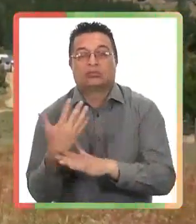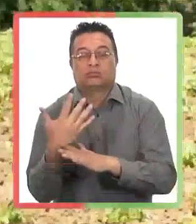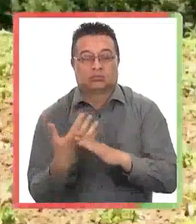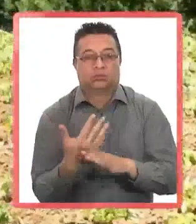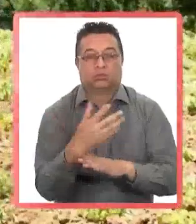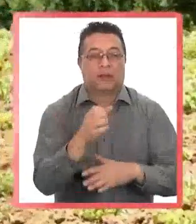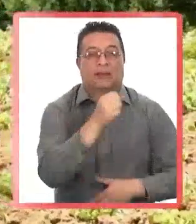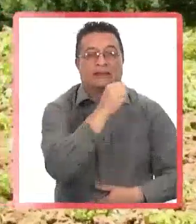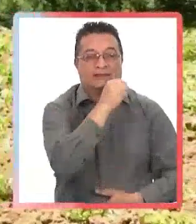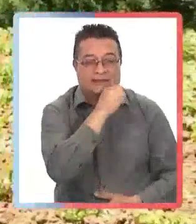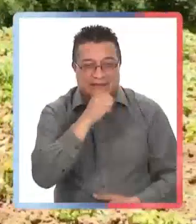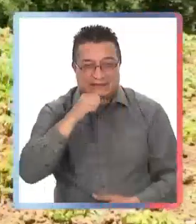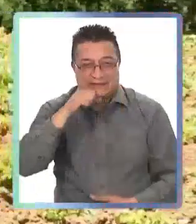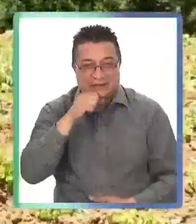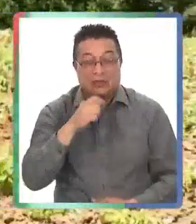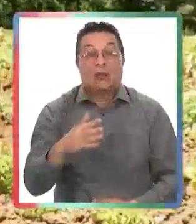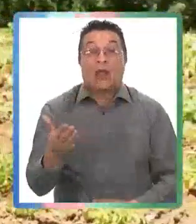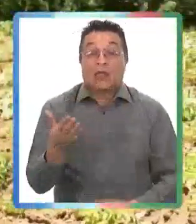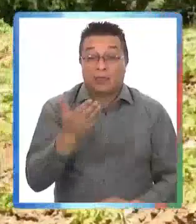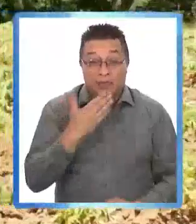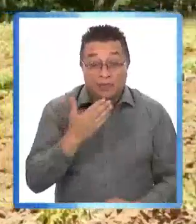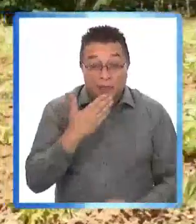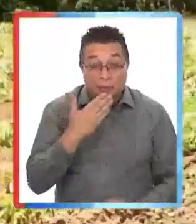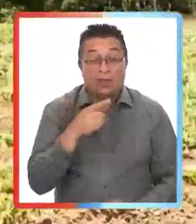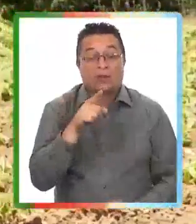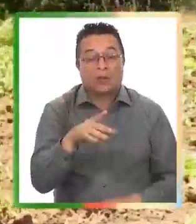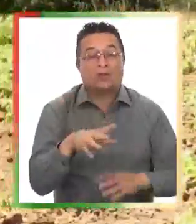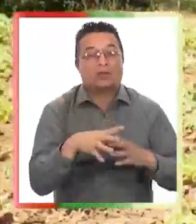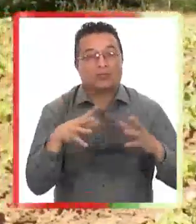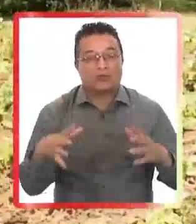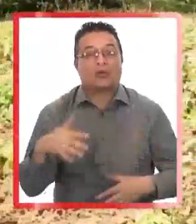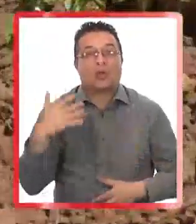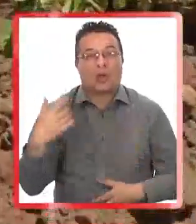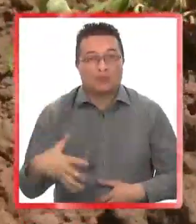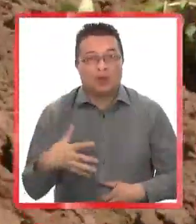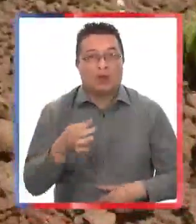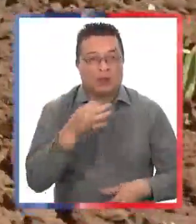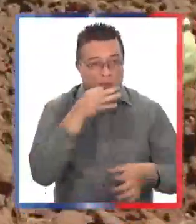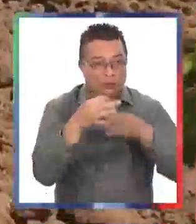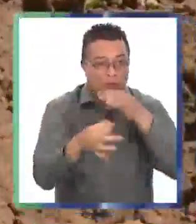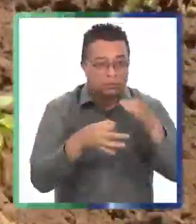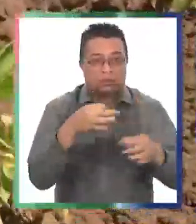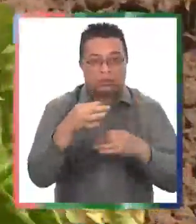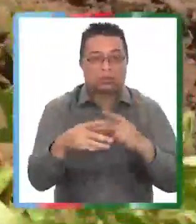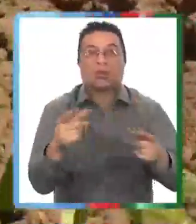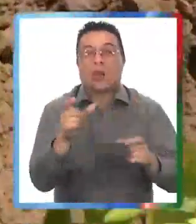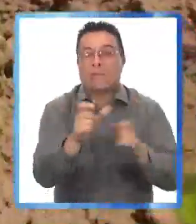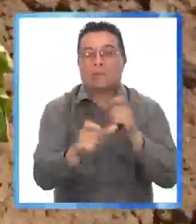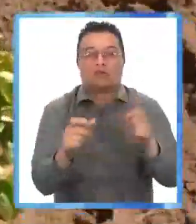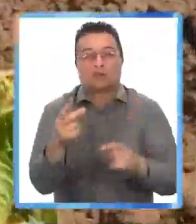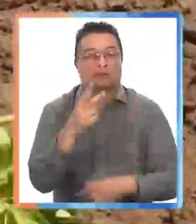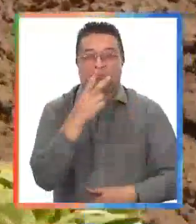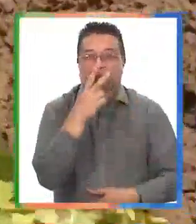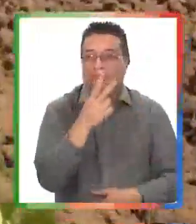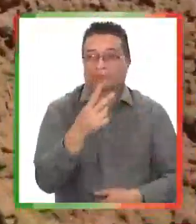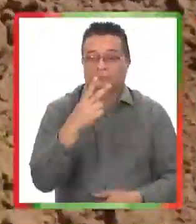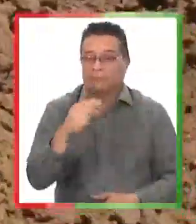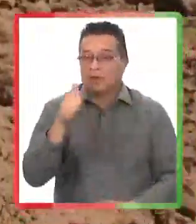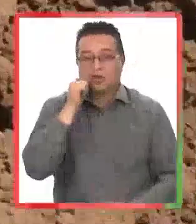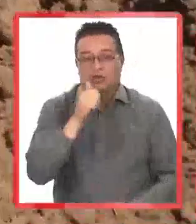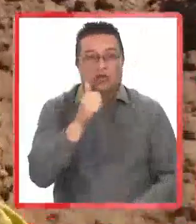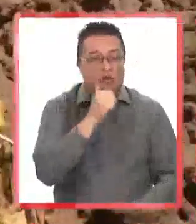sequías. Pero también, y esto es bien importante mencionarlo, aunque las personas no lo vean, digamos, en el día a